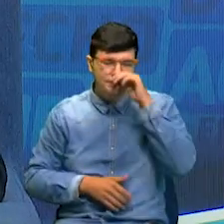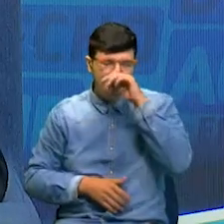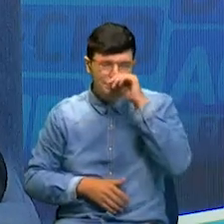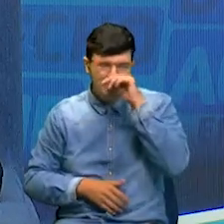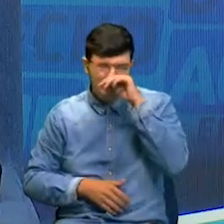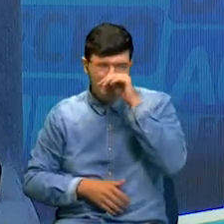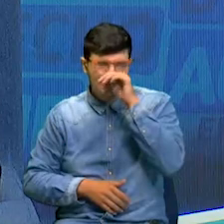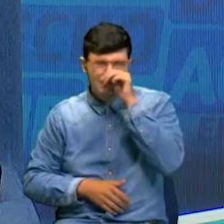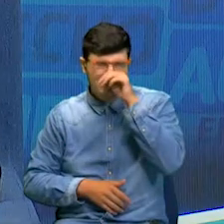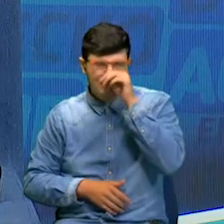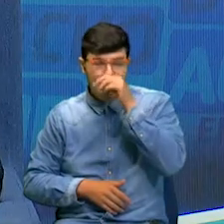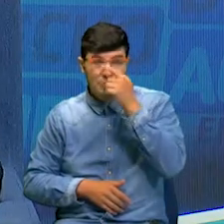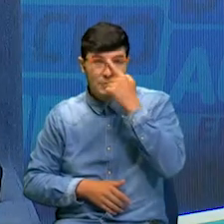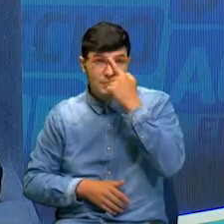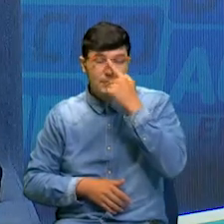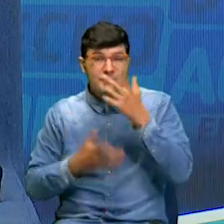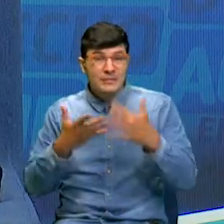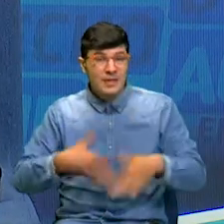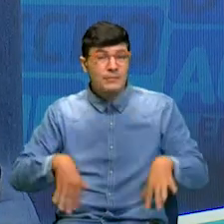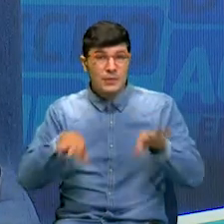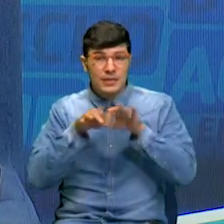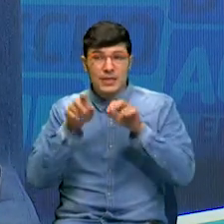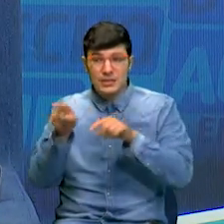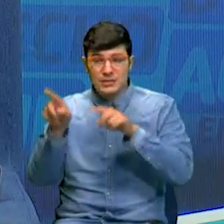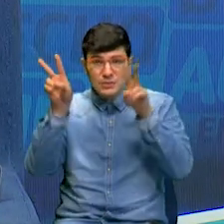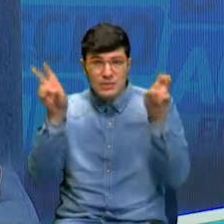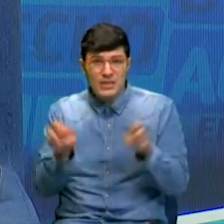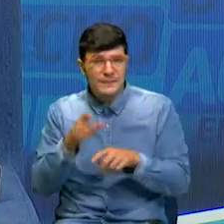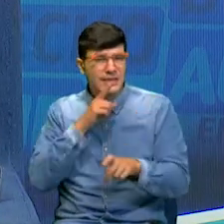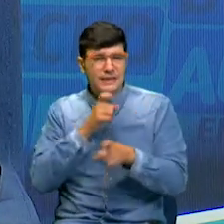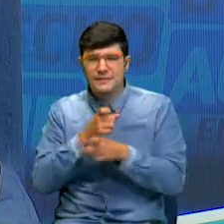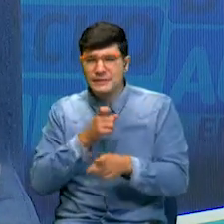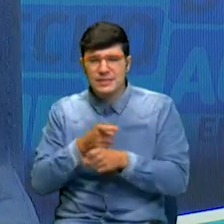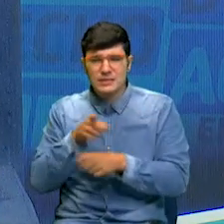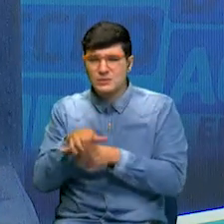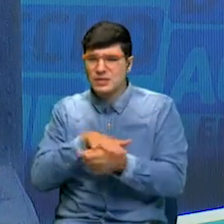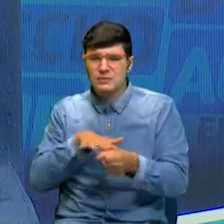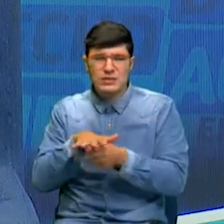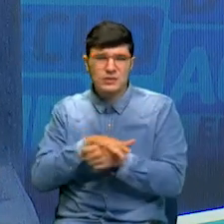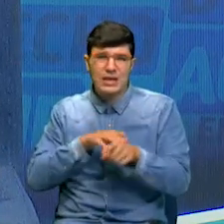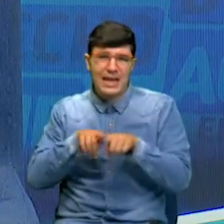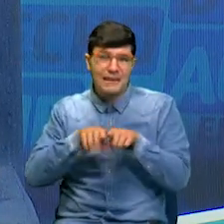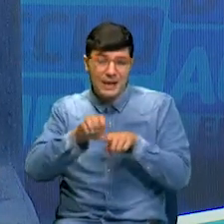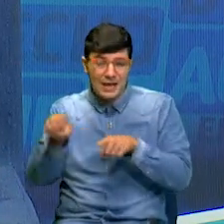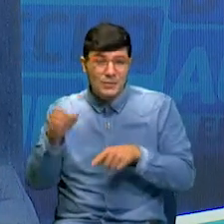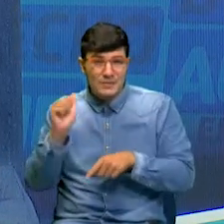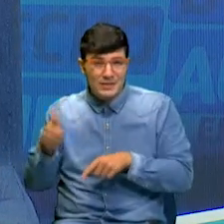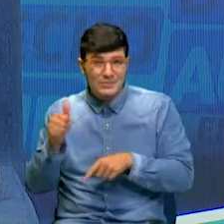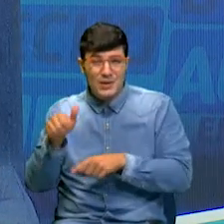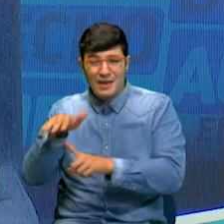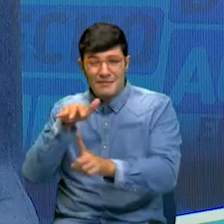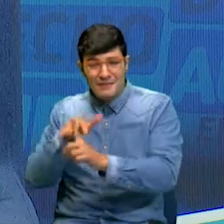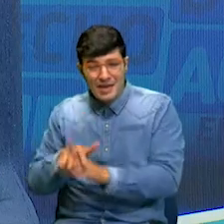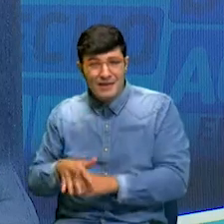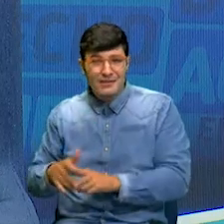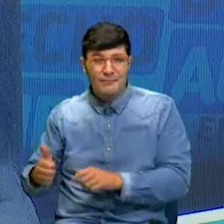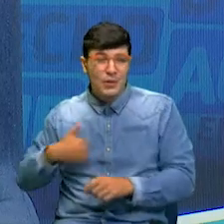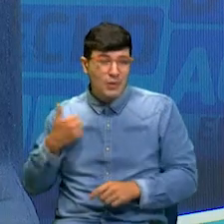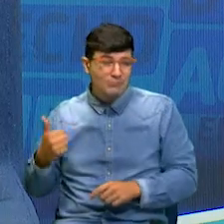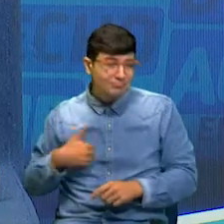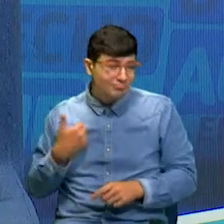esta temática y complicada, ¿no? Que pasen este tipo de situaciones, violencia intrafamiliar, abuso de